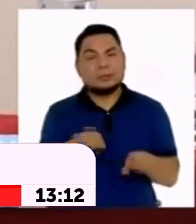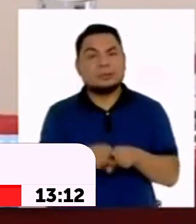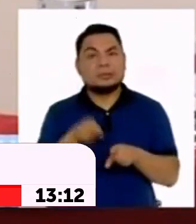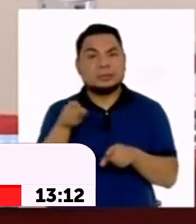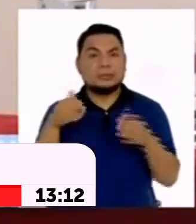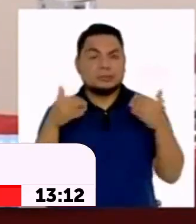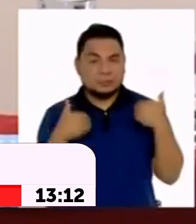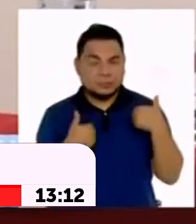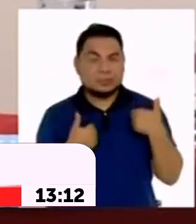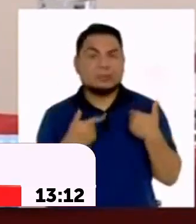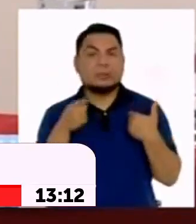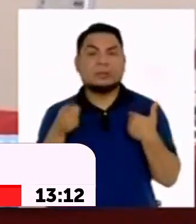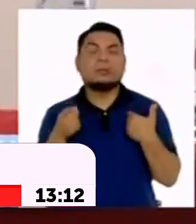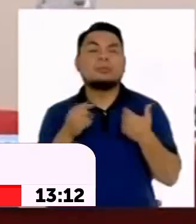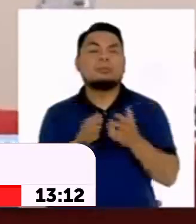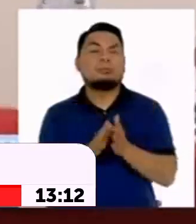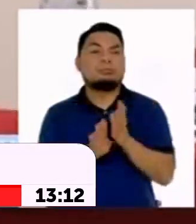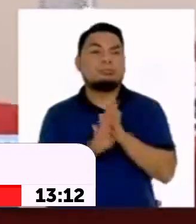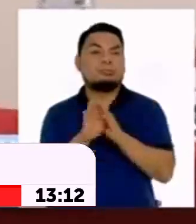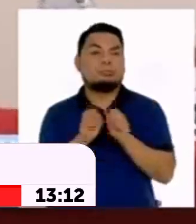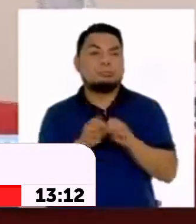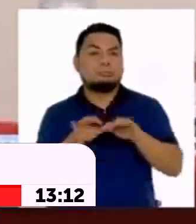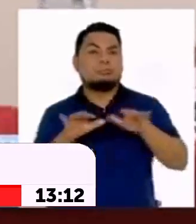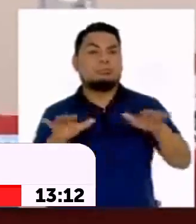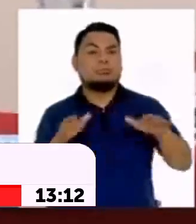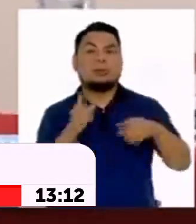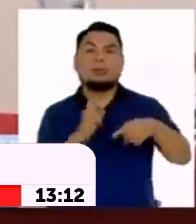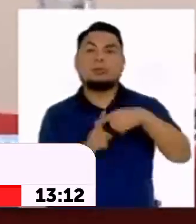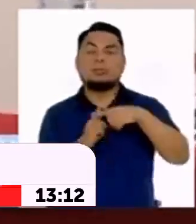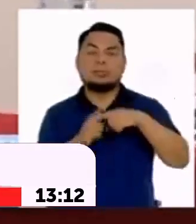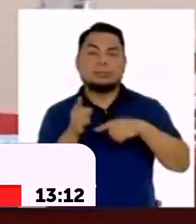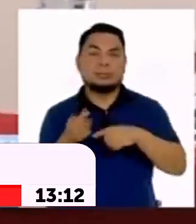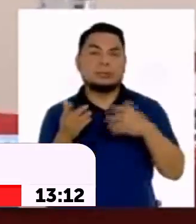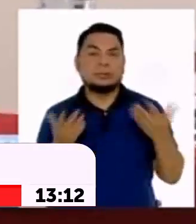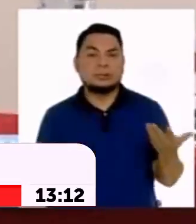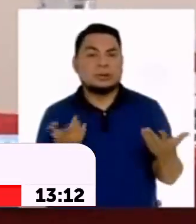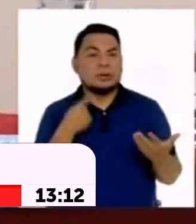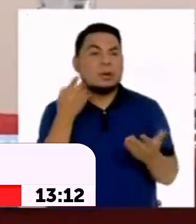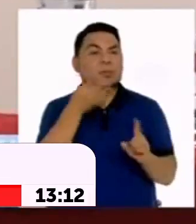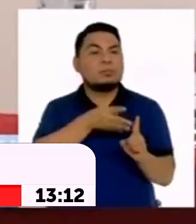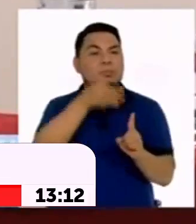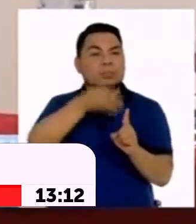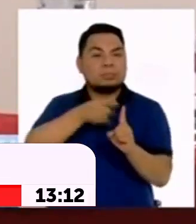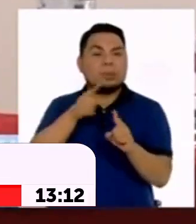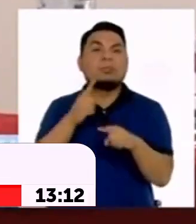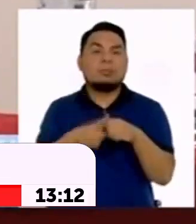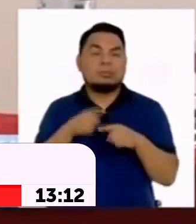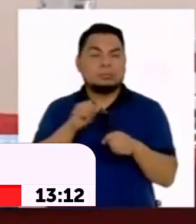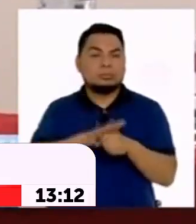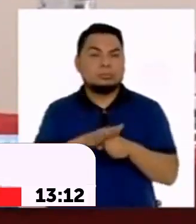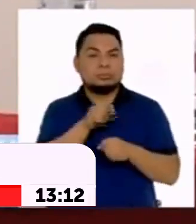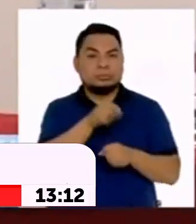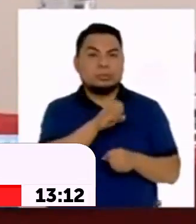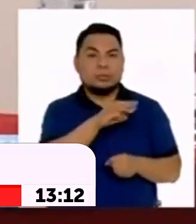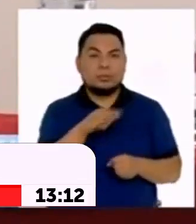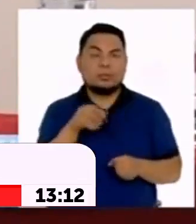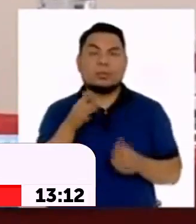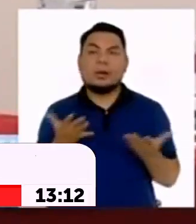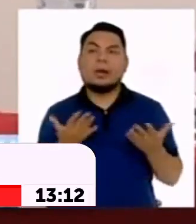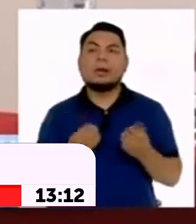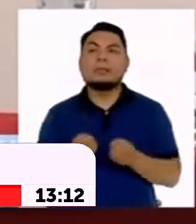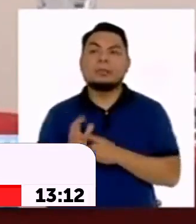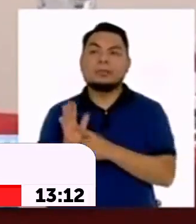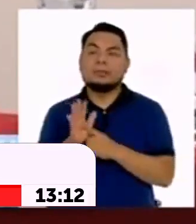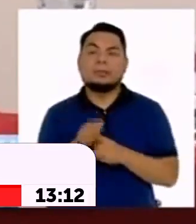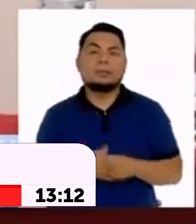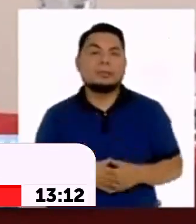que tiene consonancia con el incremento de la positividad de las pruebas moleculares que se vienen dando en